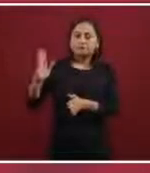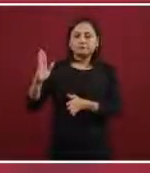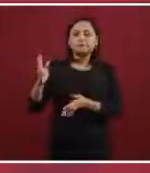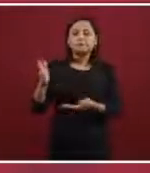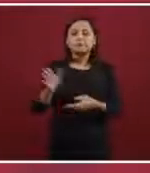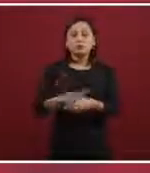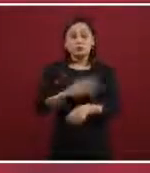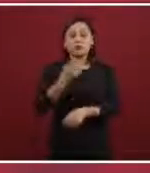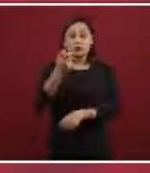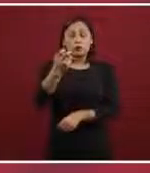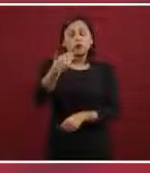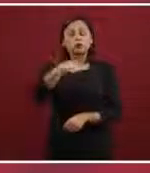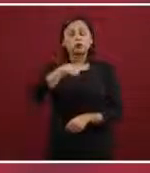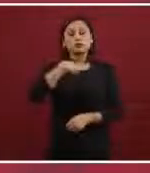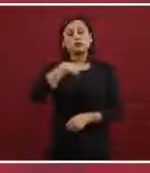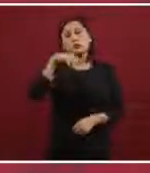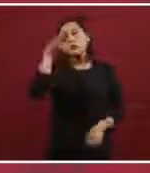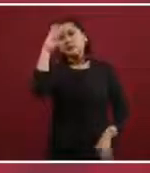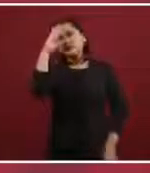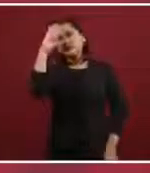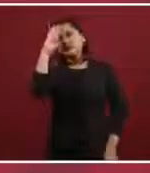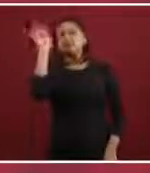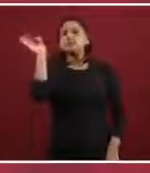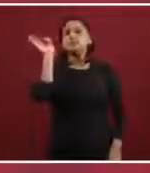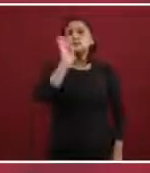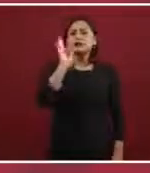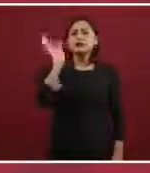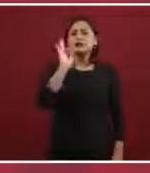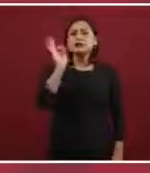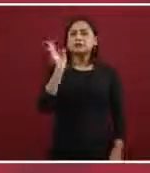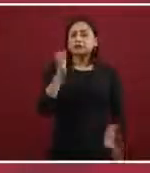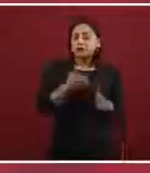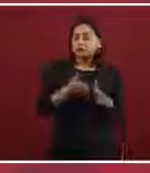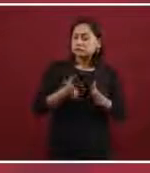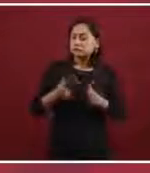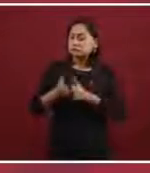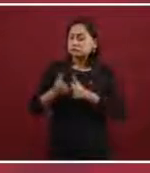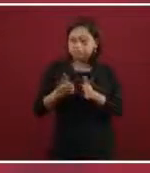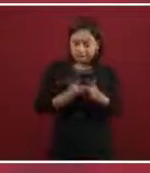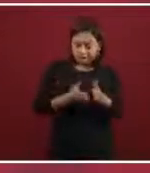planteando que nos va a llevar un año más